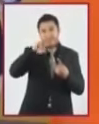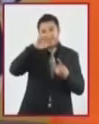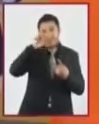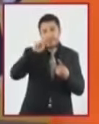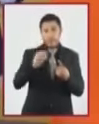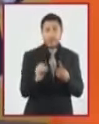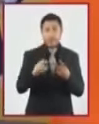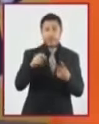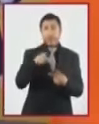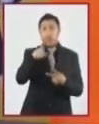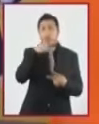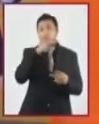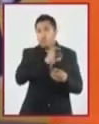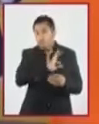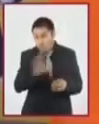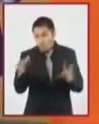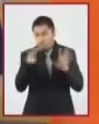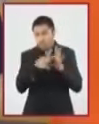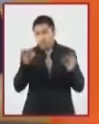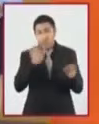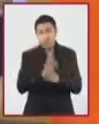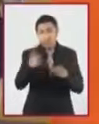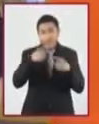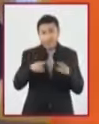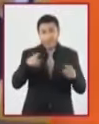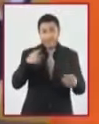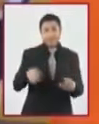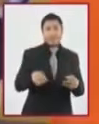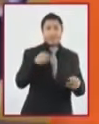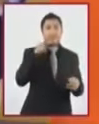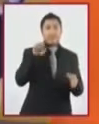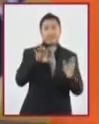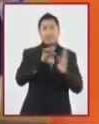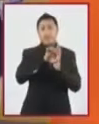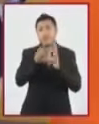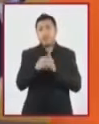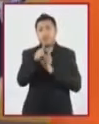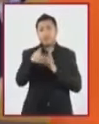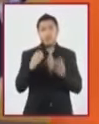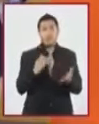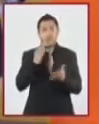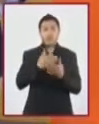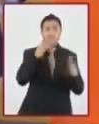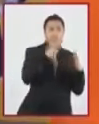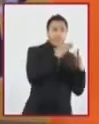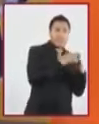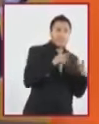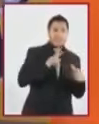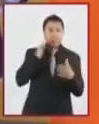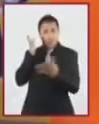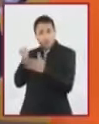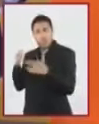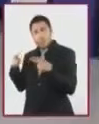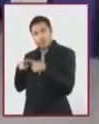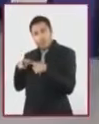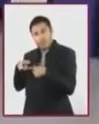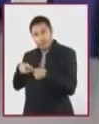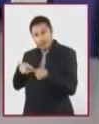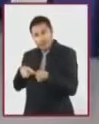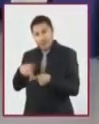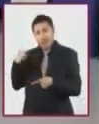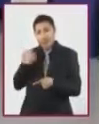el desplazamiento y la distancia que recorren de su casa al parque? ¿Qué instrumentos utilizarían para